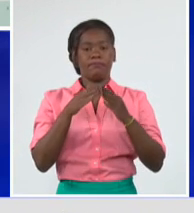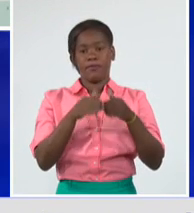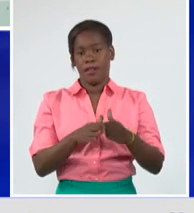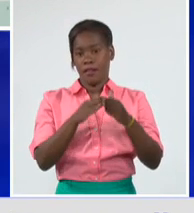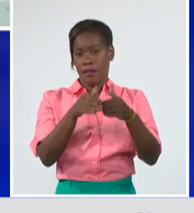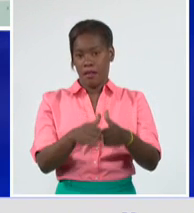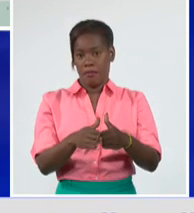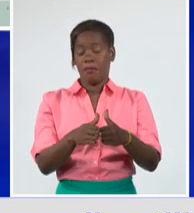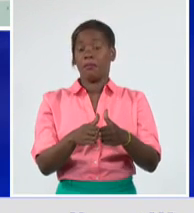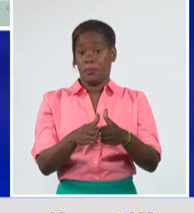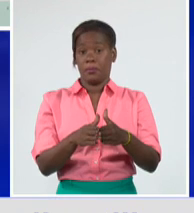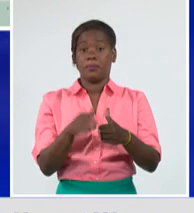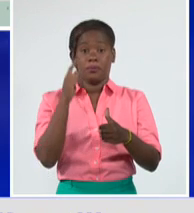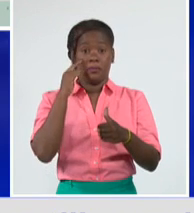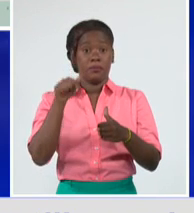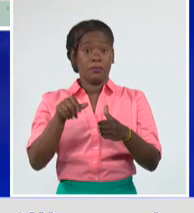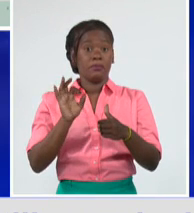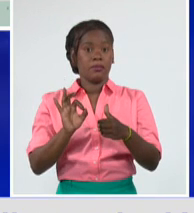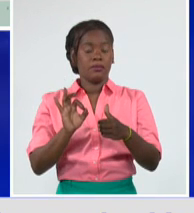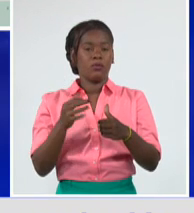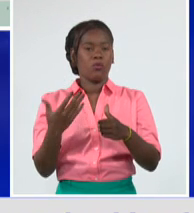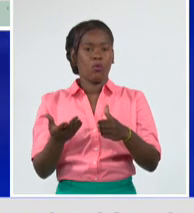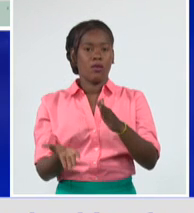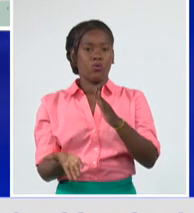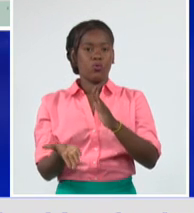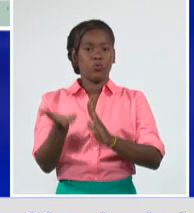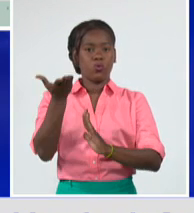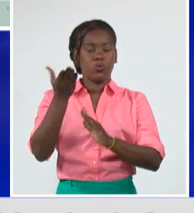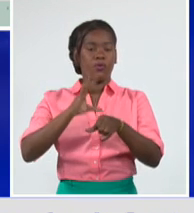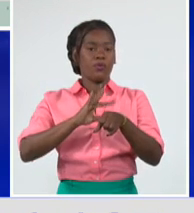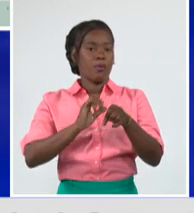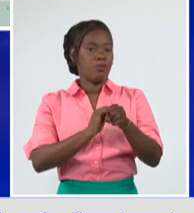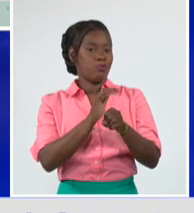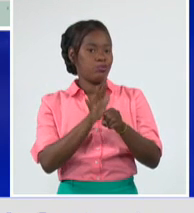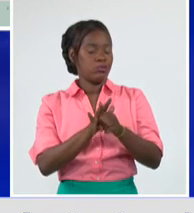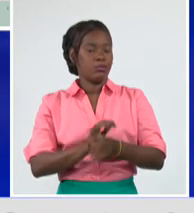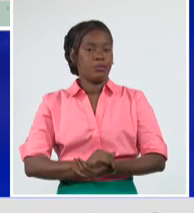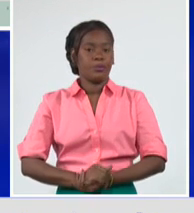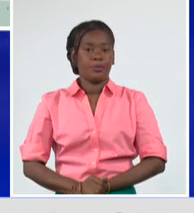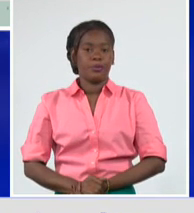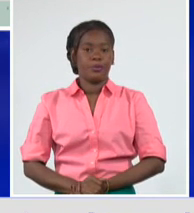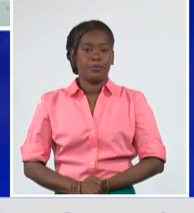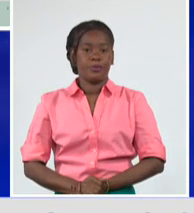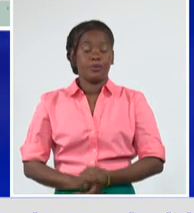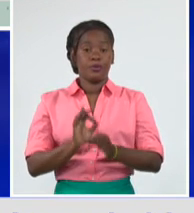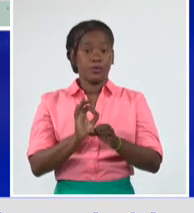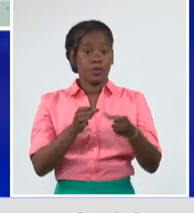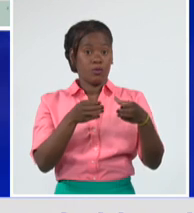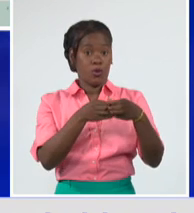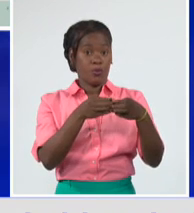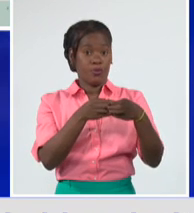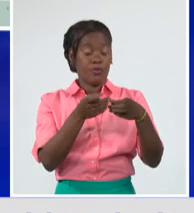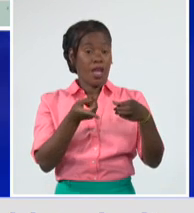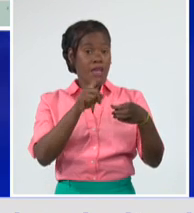con porcientos bastante elevados. De los 1.886 pacientes diagnosticados